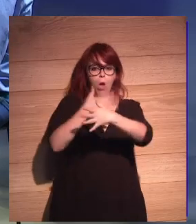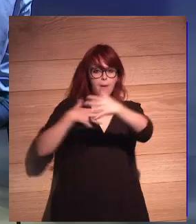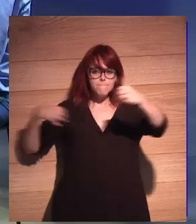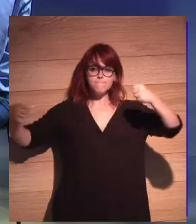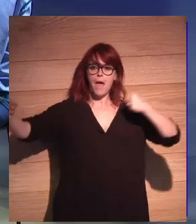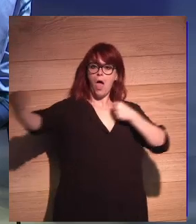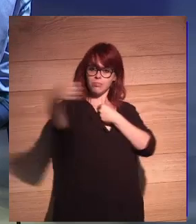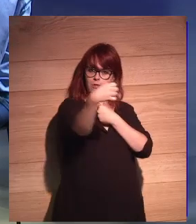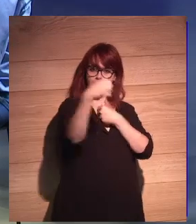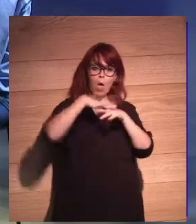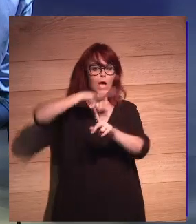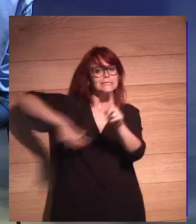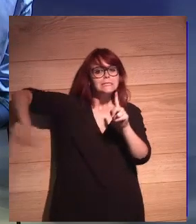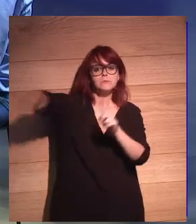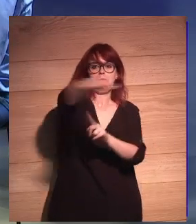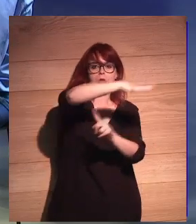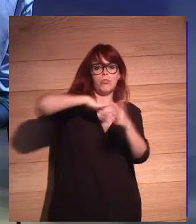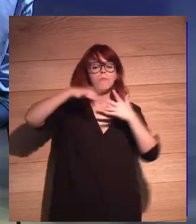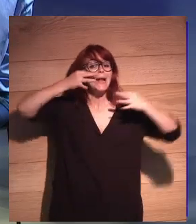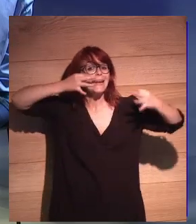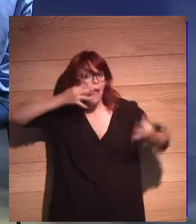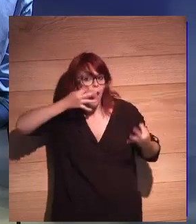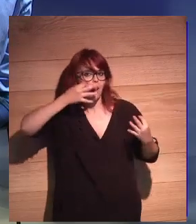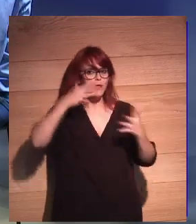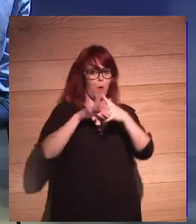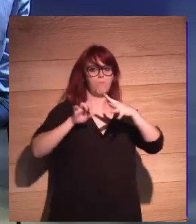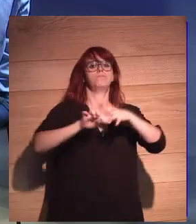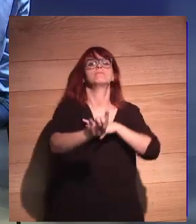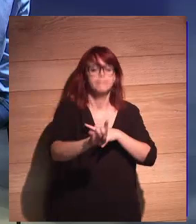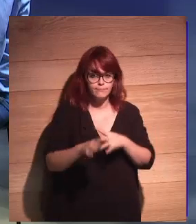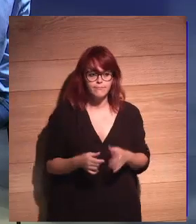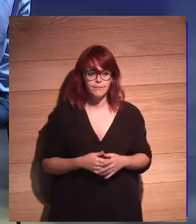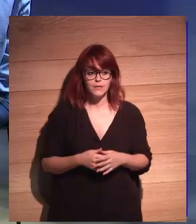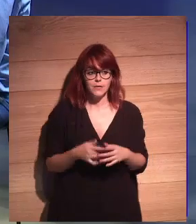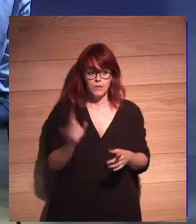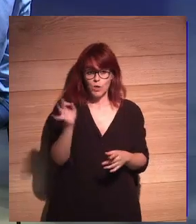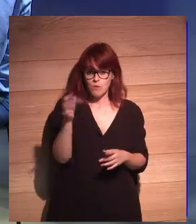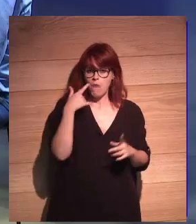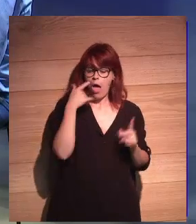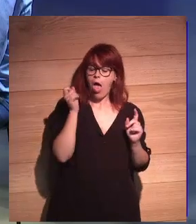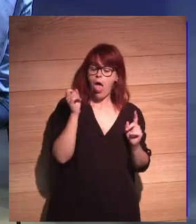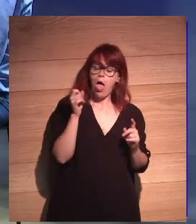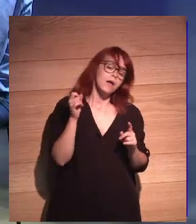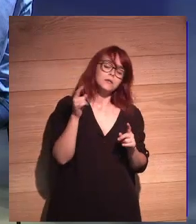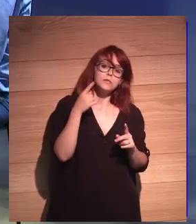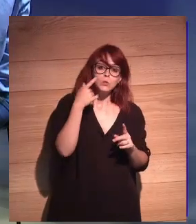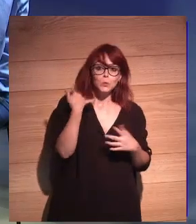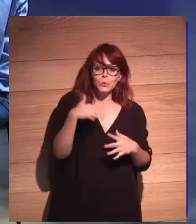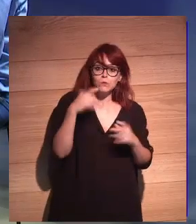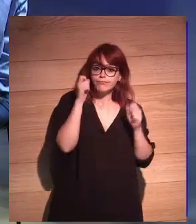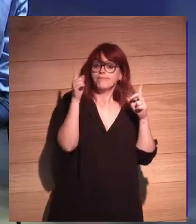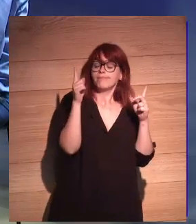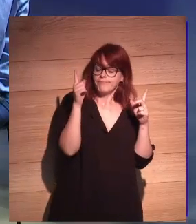lo que puede ser una experiencia inmersiva real, ¿vale? A mí me llama mucho la atención que se esté